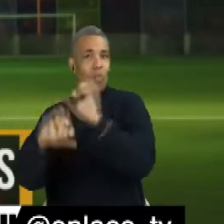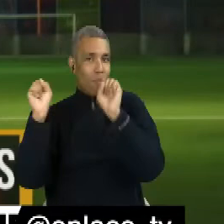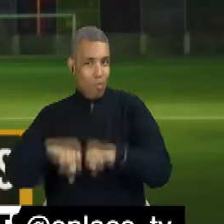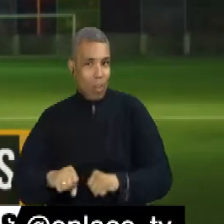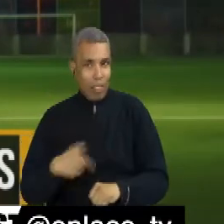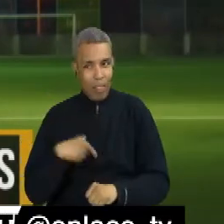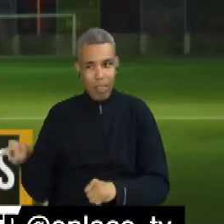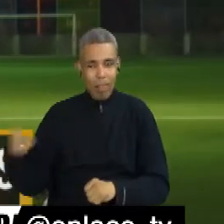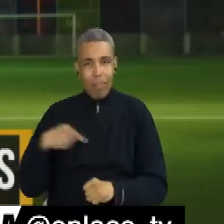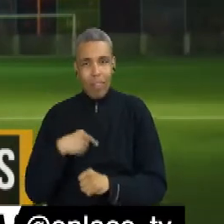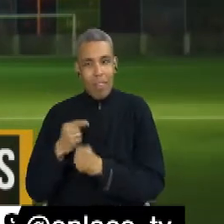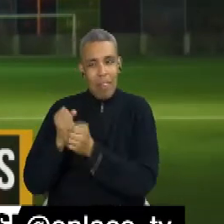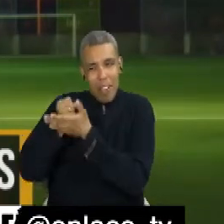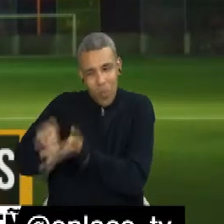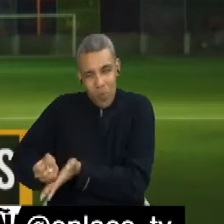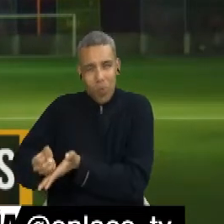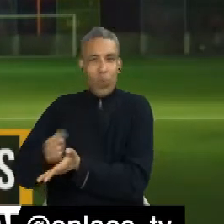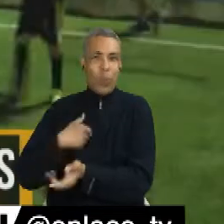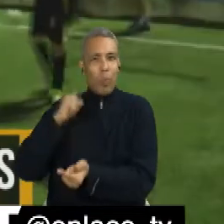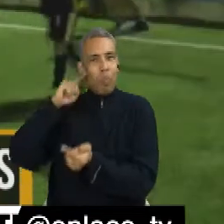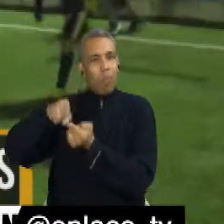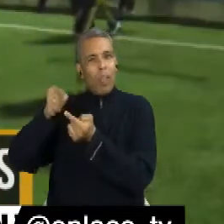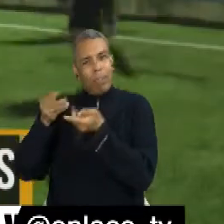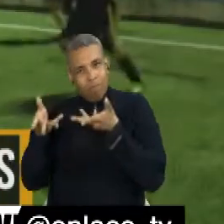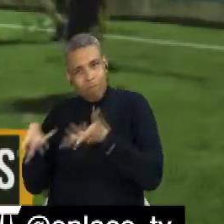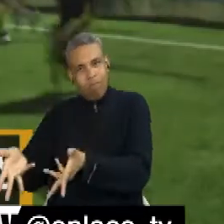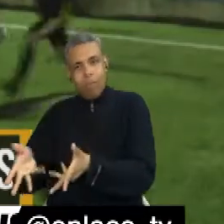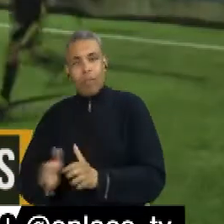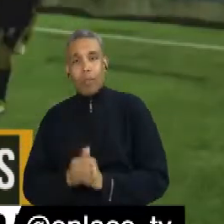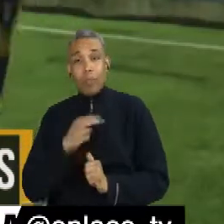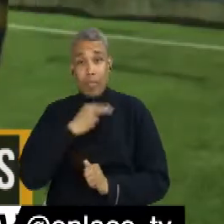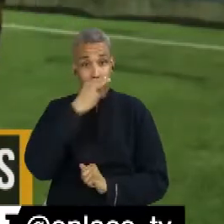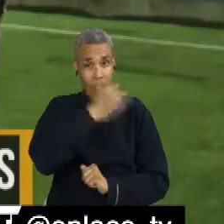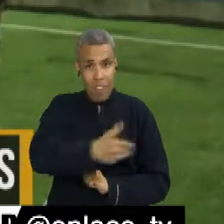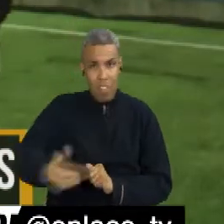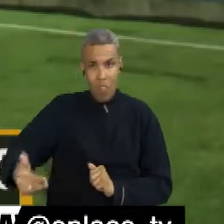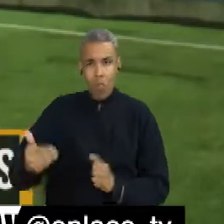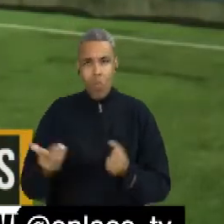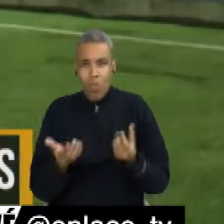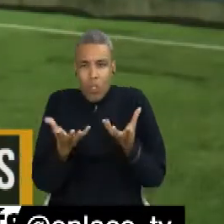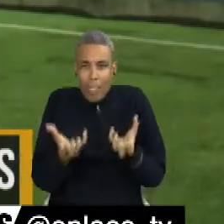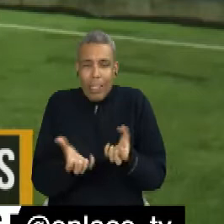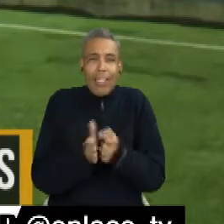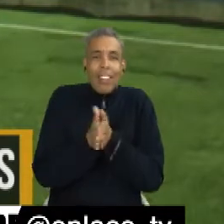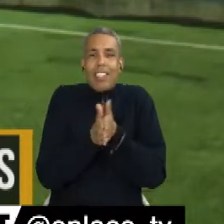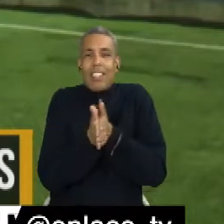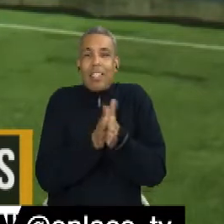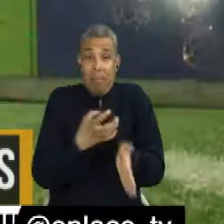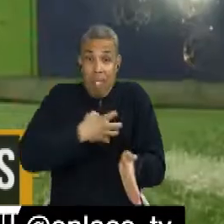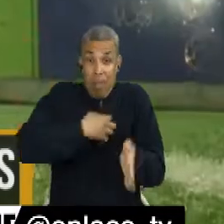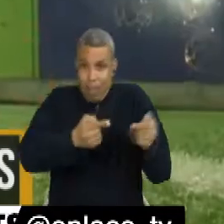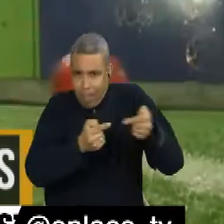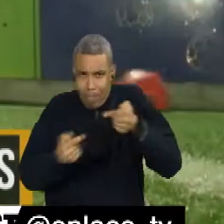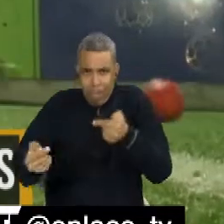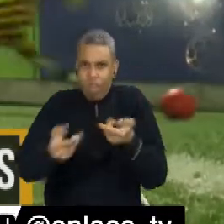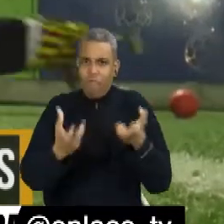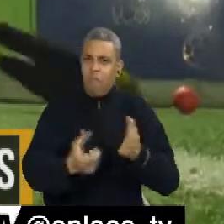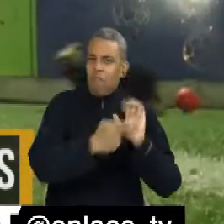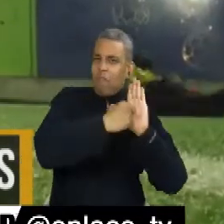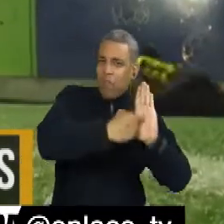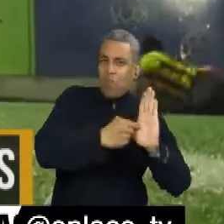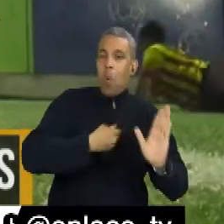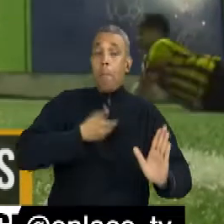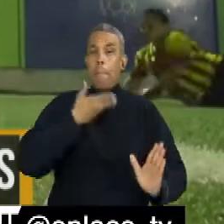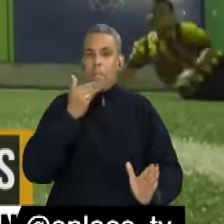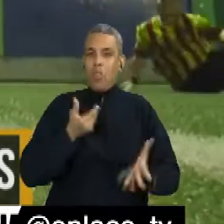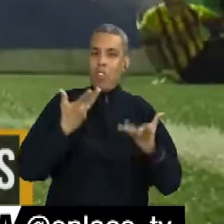fortalecer esas características del portero. Los niños arqueros esperan con ansias este torneo para mostrarse como los mejores de